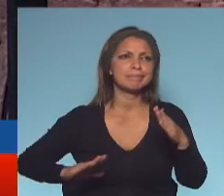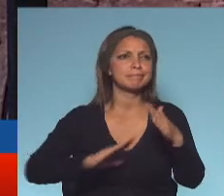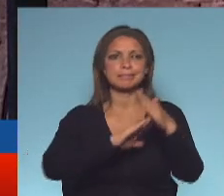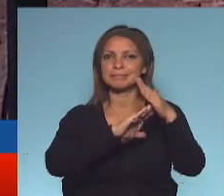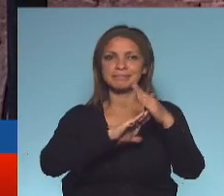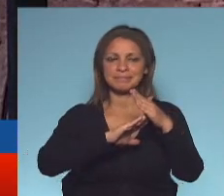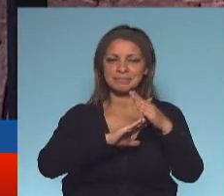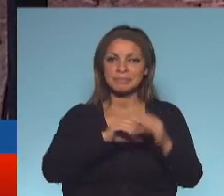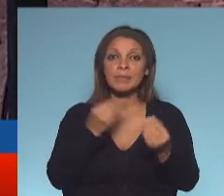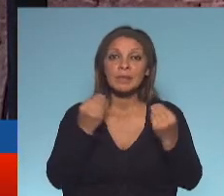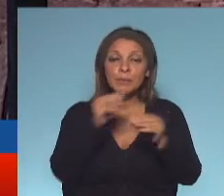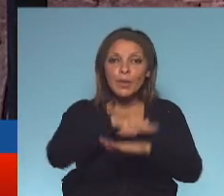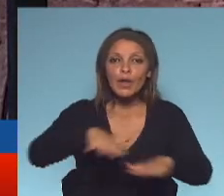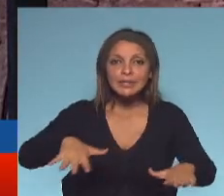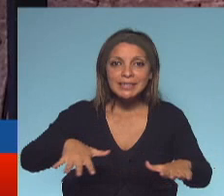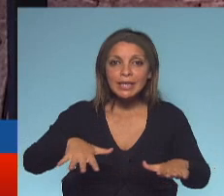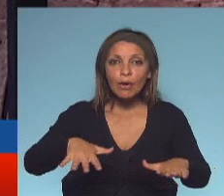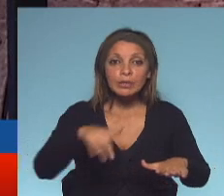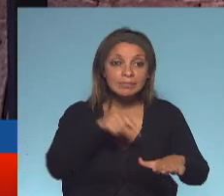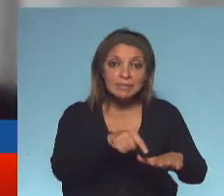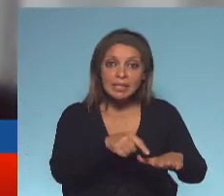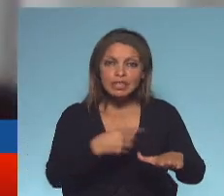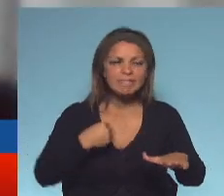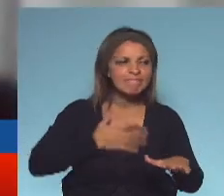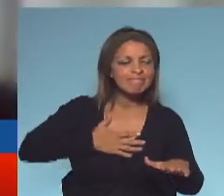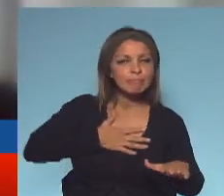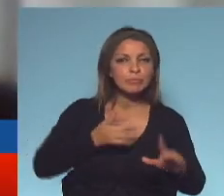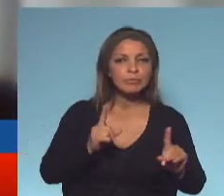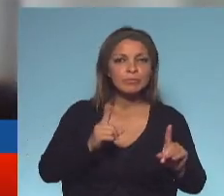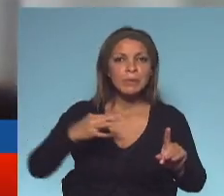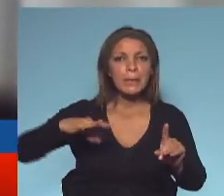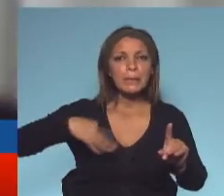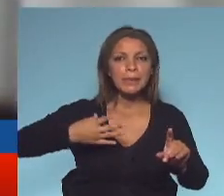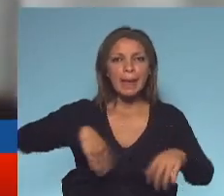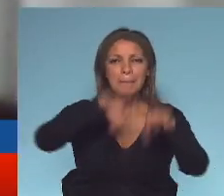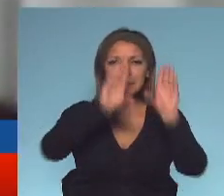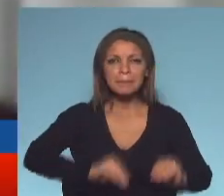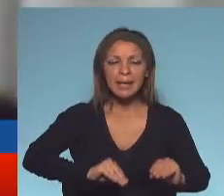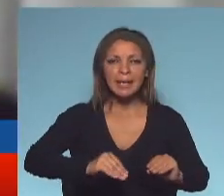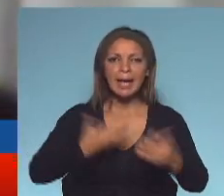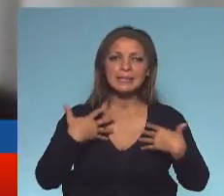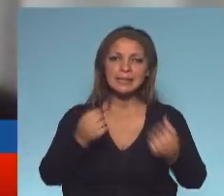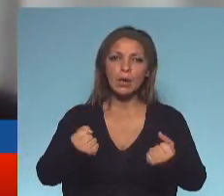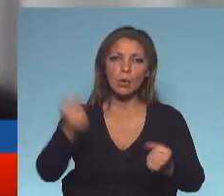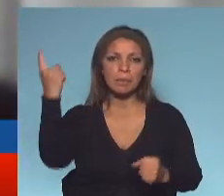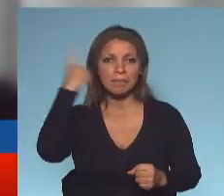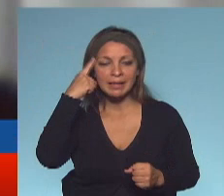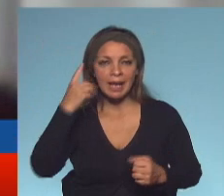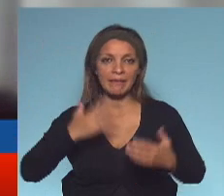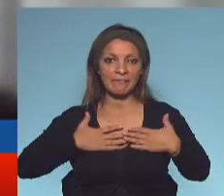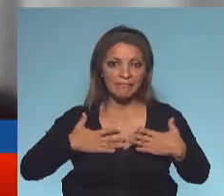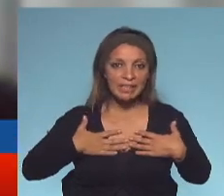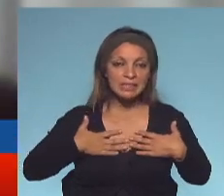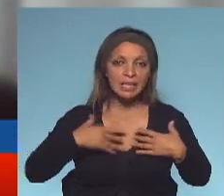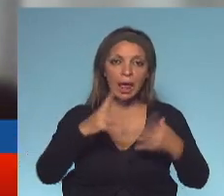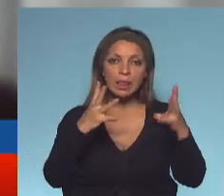sobremanera, ya que ellos, si no viven una vida plena de salud mental y física, el deterioro